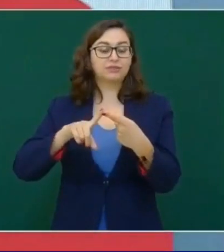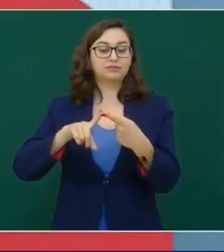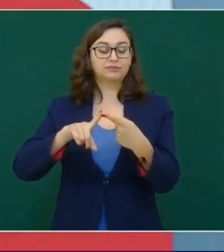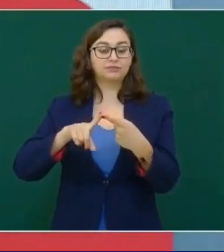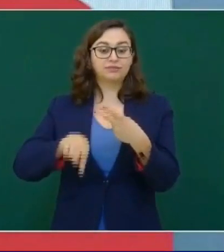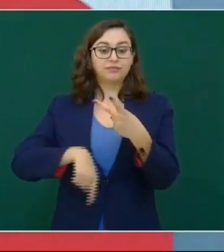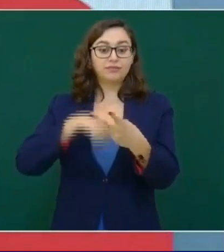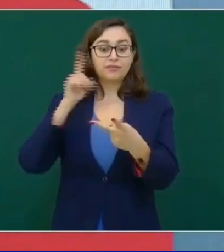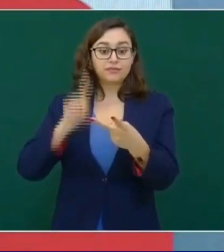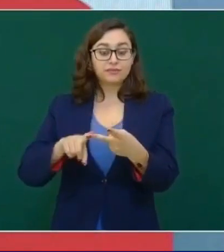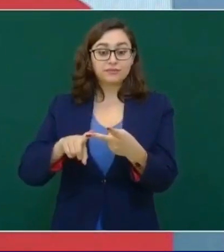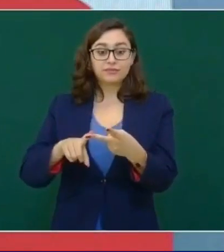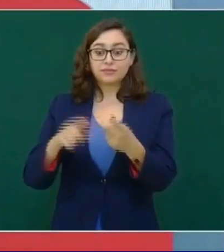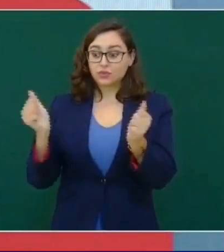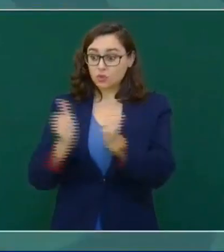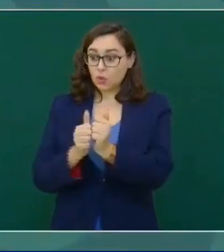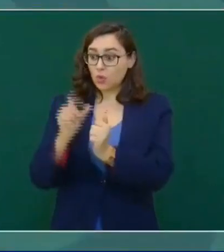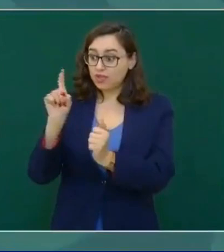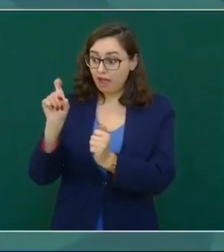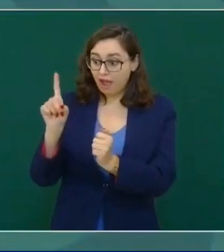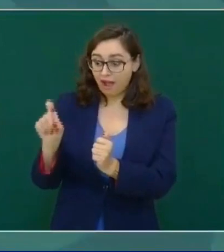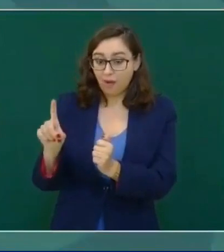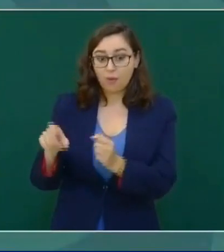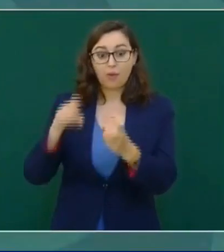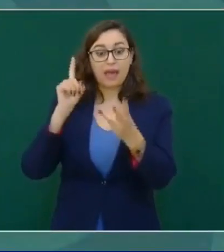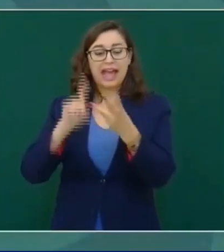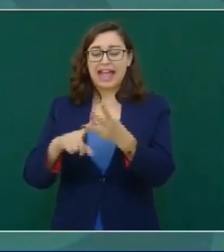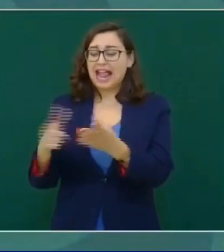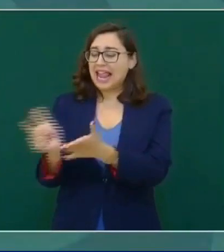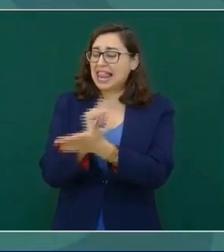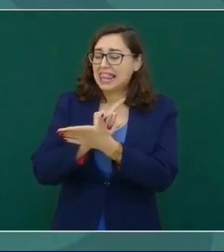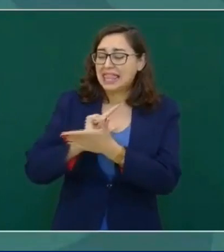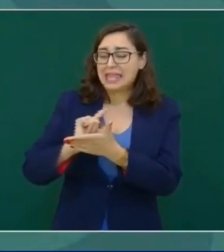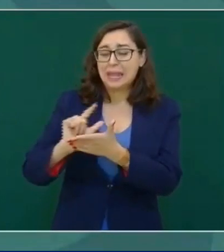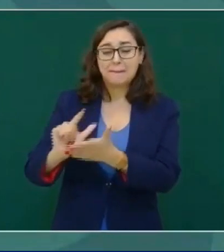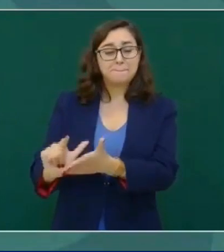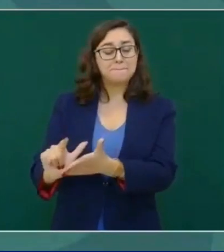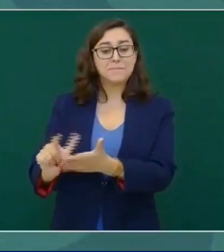la que se produce con agua, la más limpia.